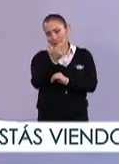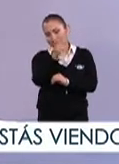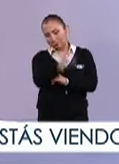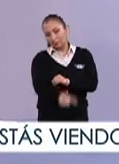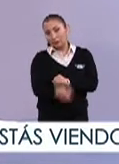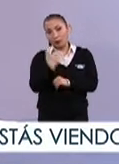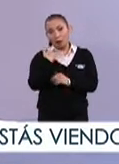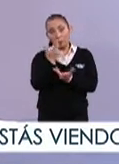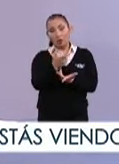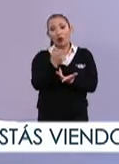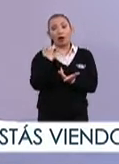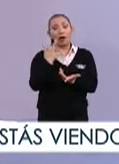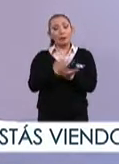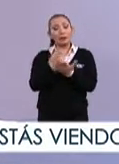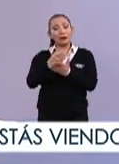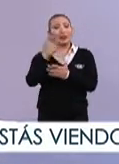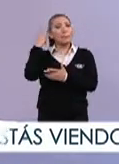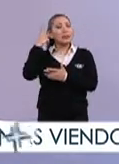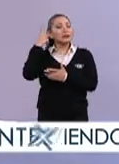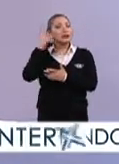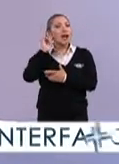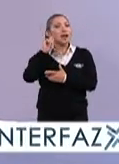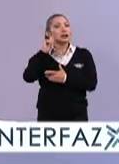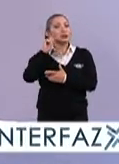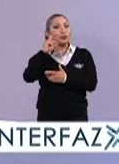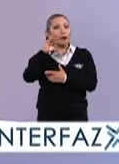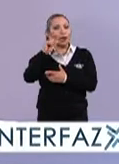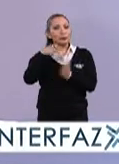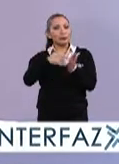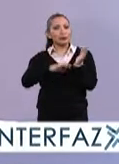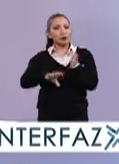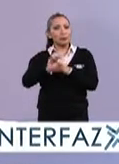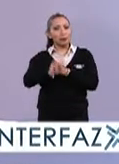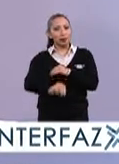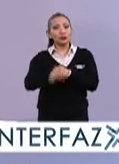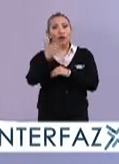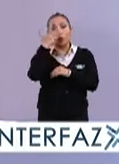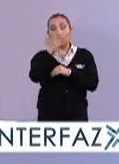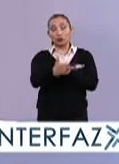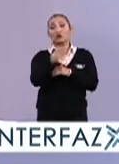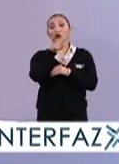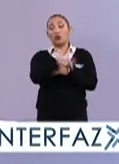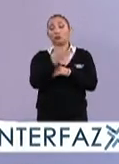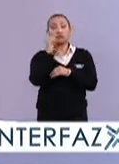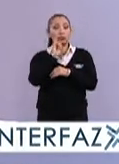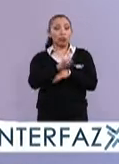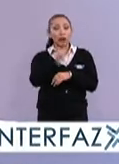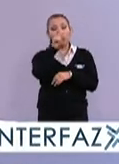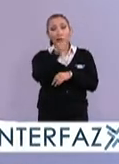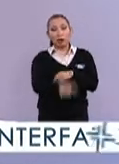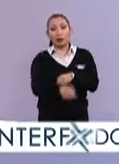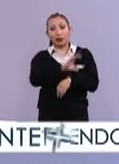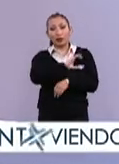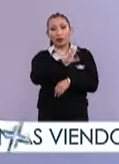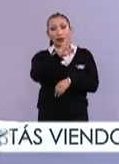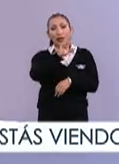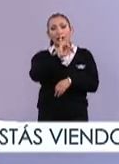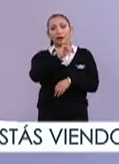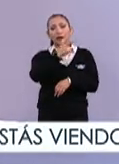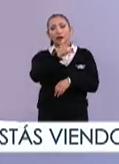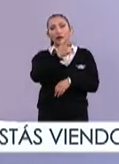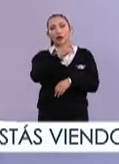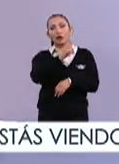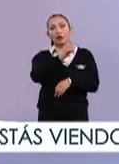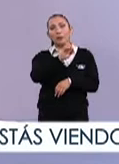también Premio Príncipe de Asturias 1998. La gran y queridísima Rigoberta